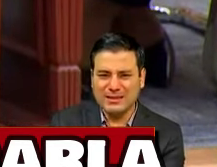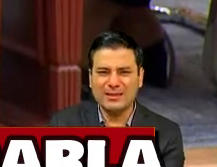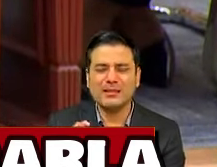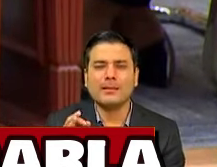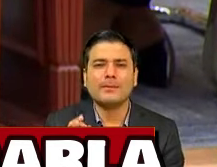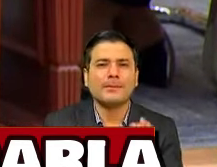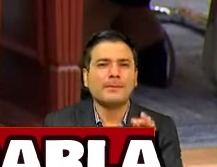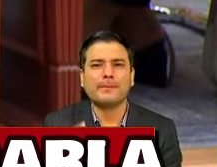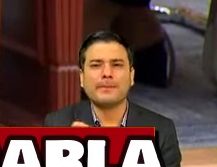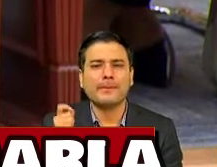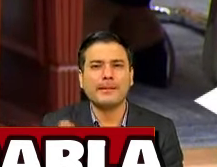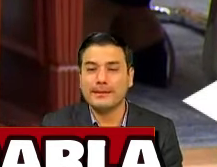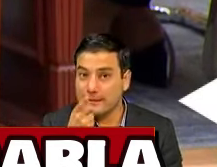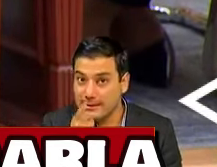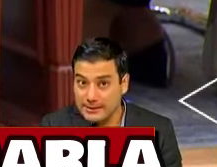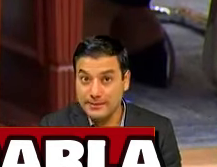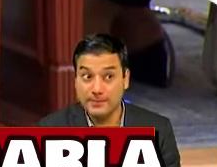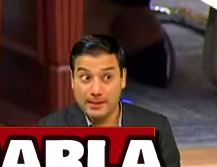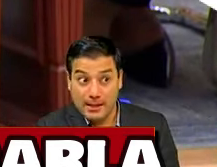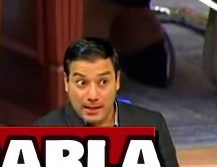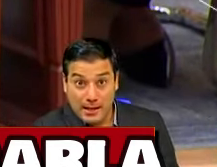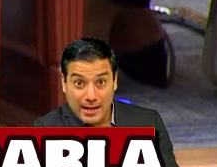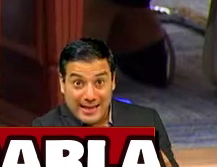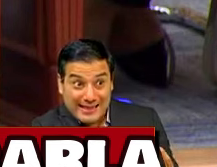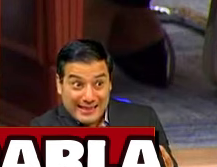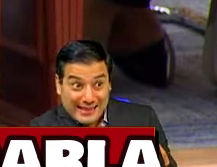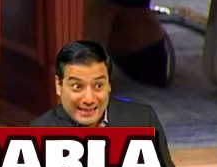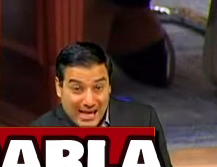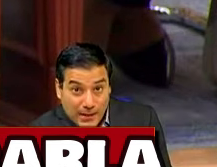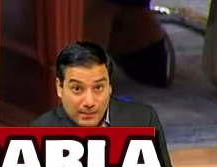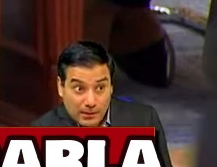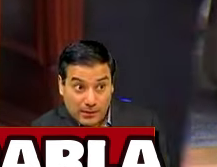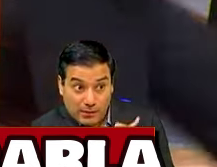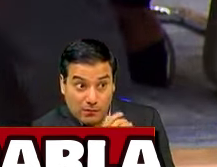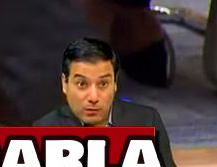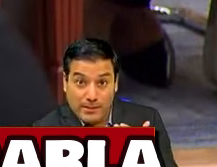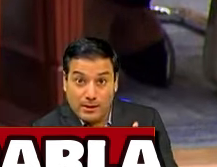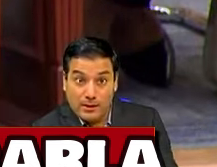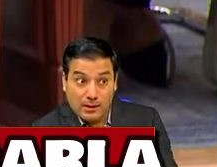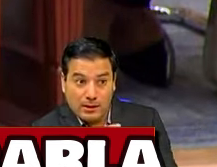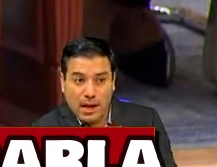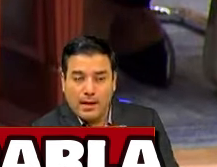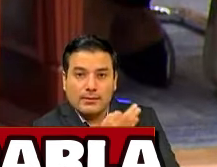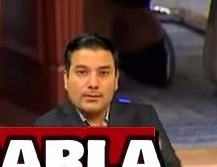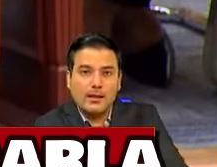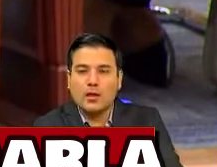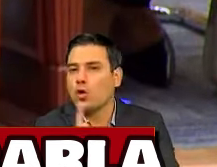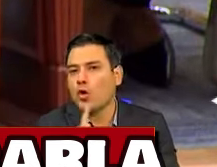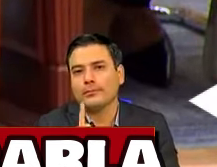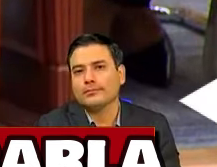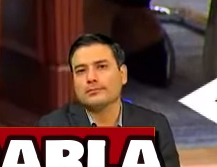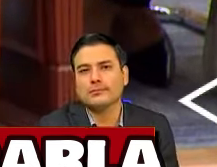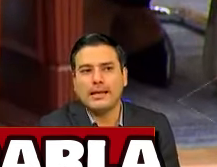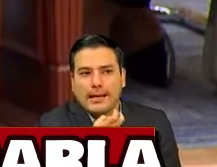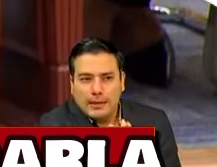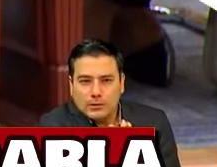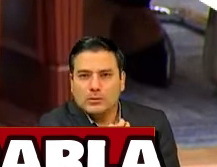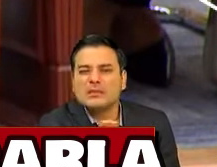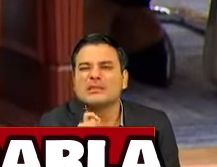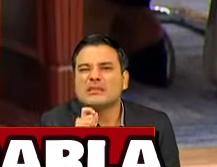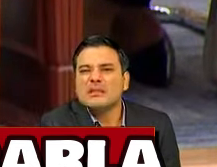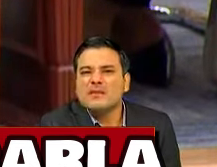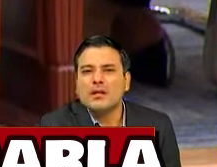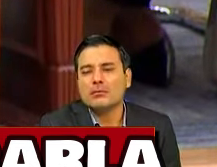que tener como no presentados, no como extemporáneos, porque ya no es viable